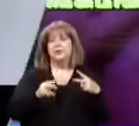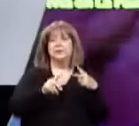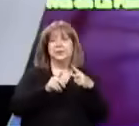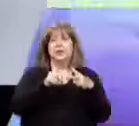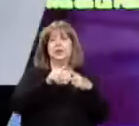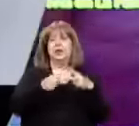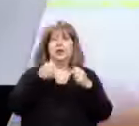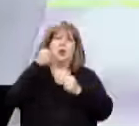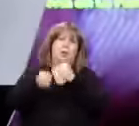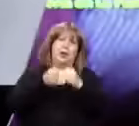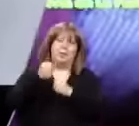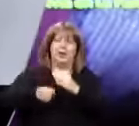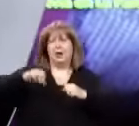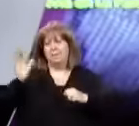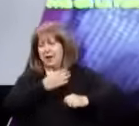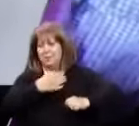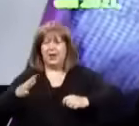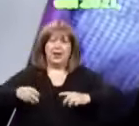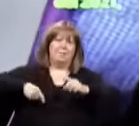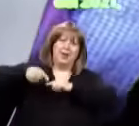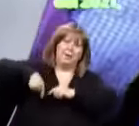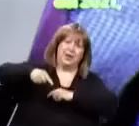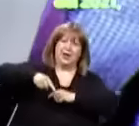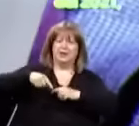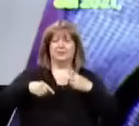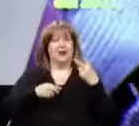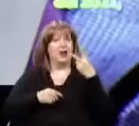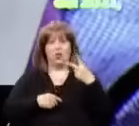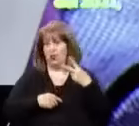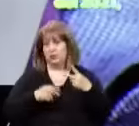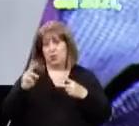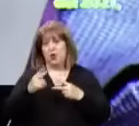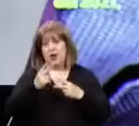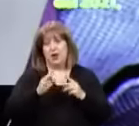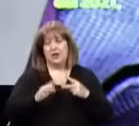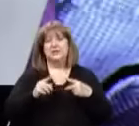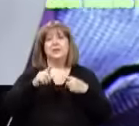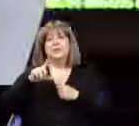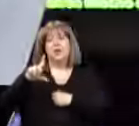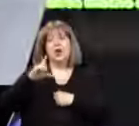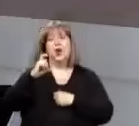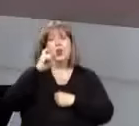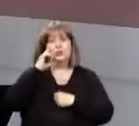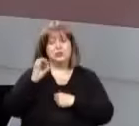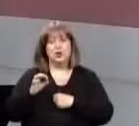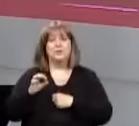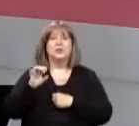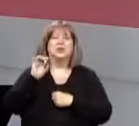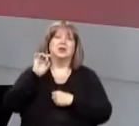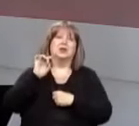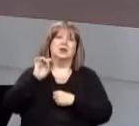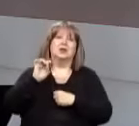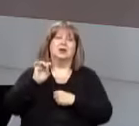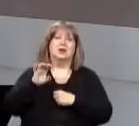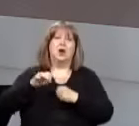por una feroz golpiza, ¿no? Por los daños que les generaron los reiterados golpes. En el caso de Lucio, no fue